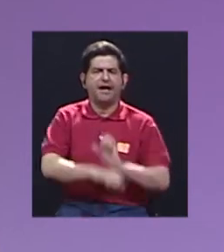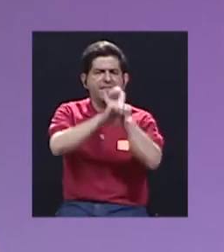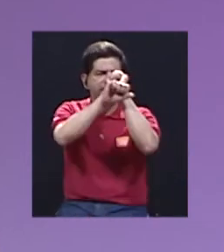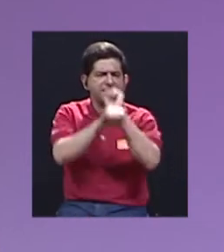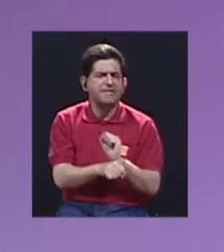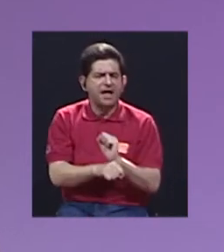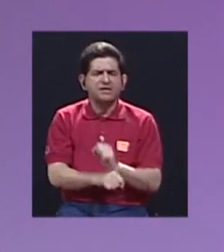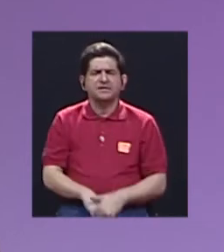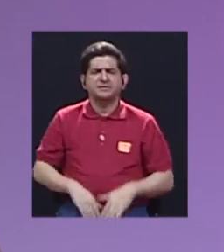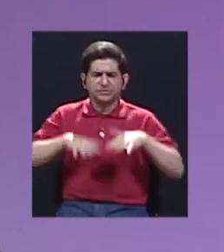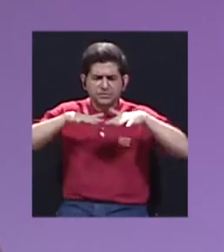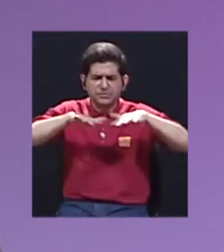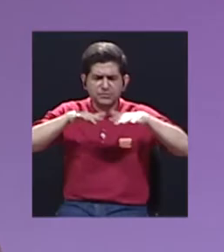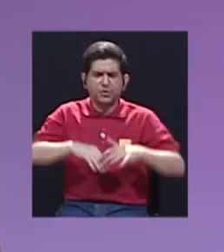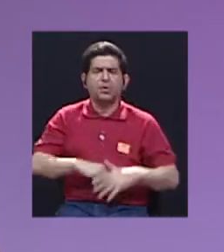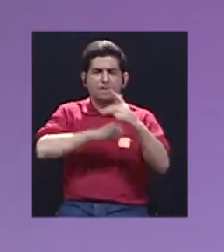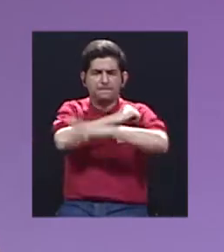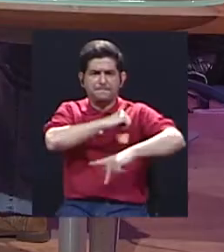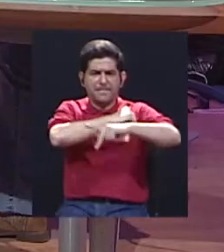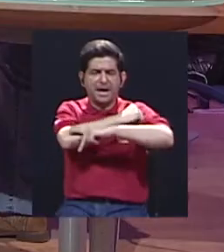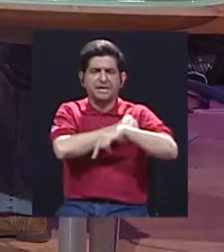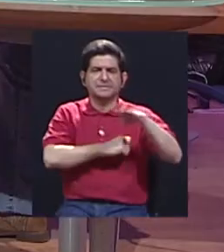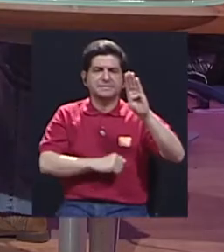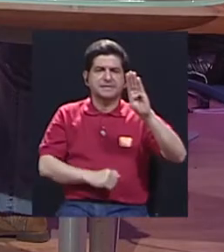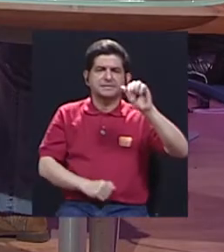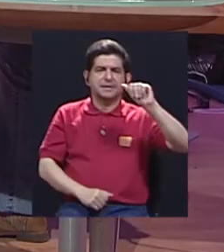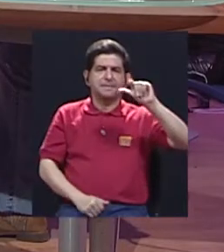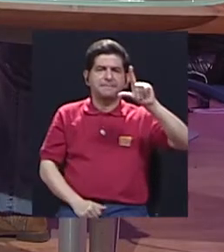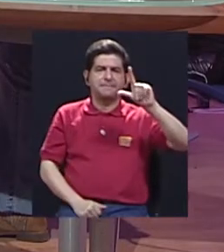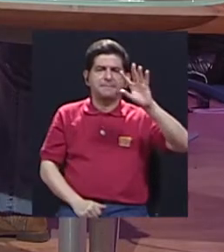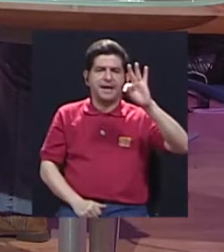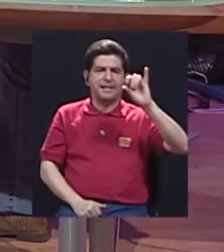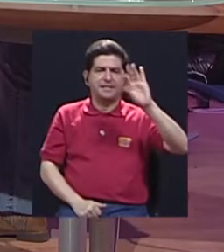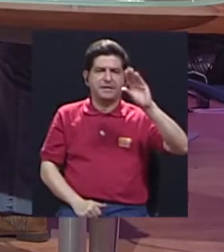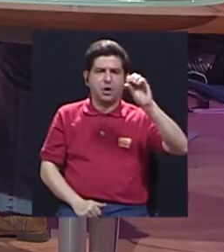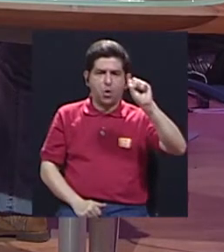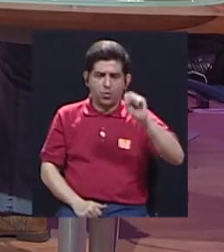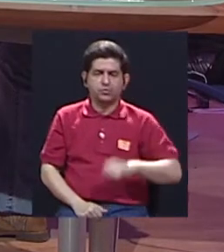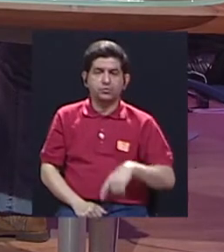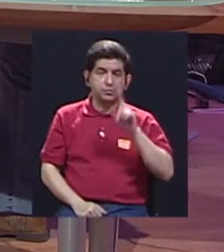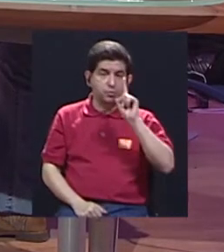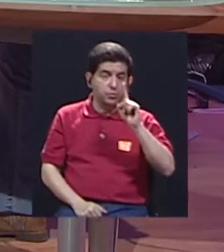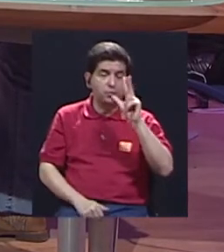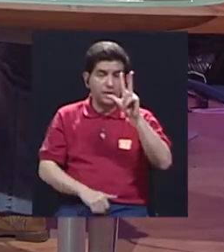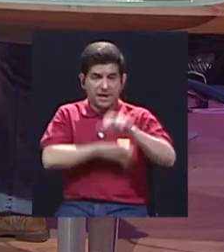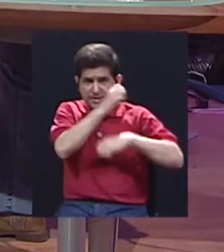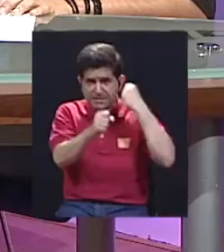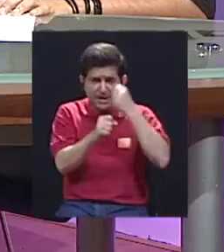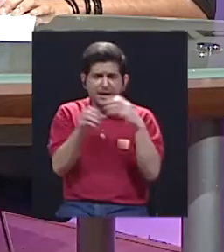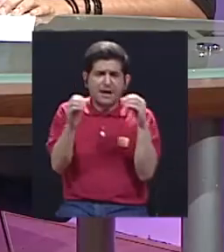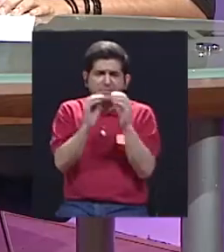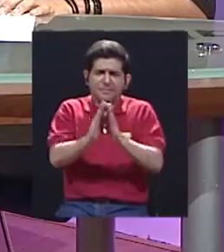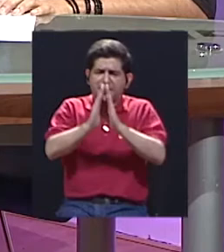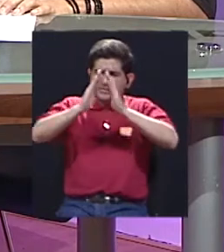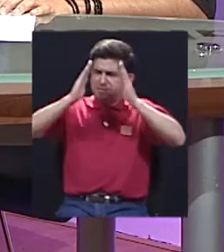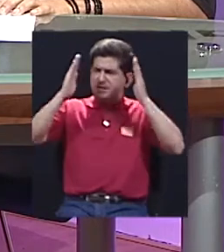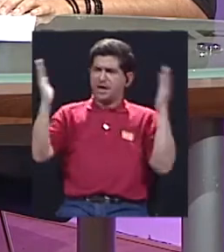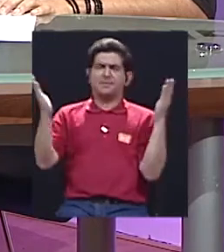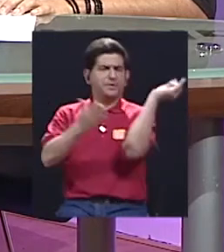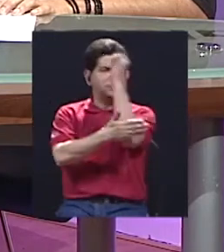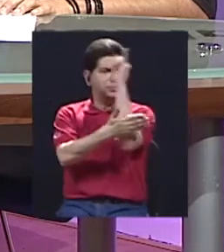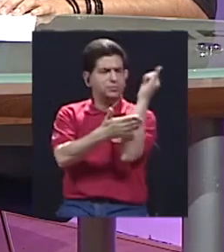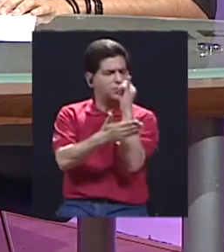tradición textil de los países bálticos, es una de las trienales que más se abre a un